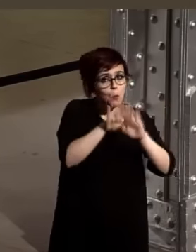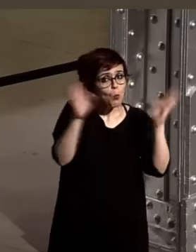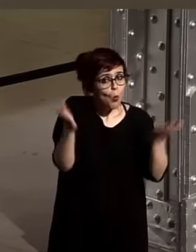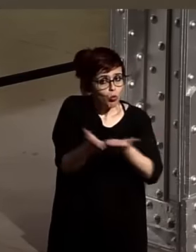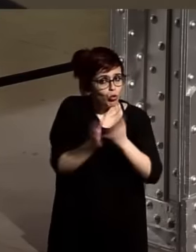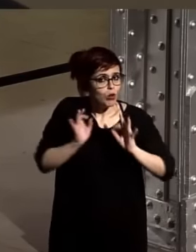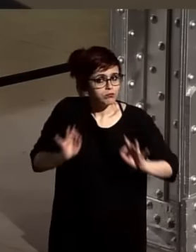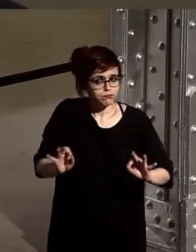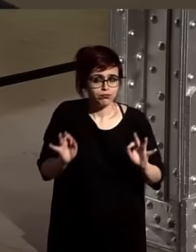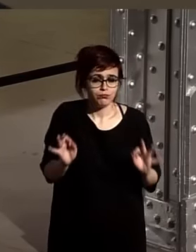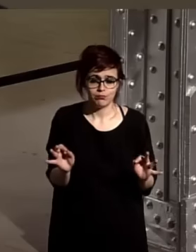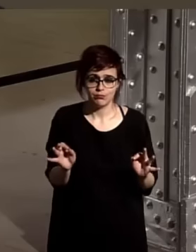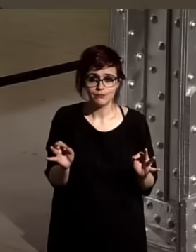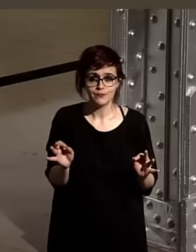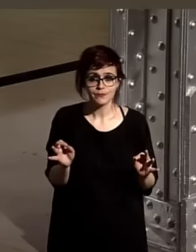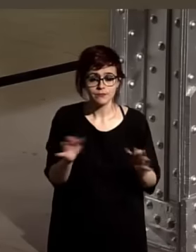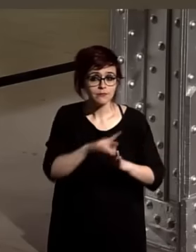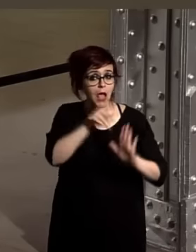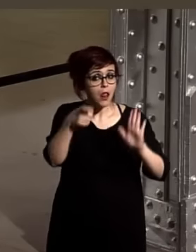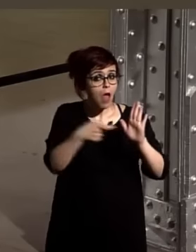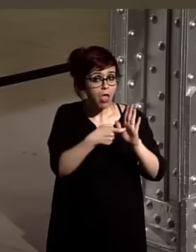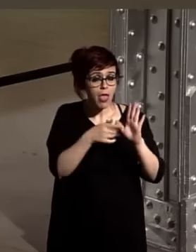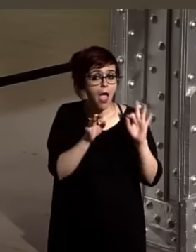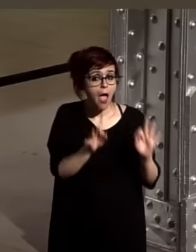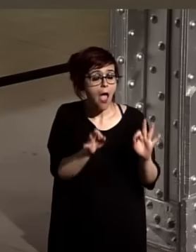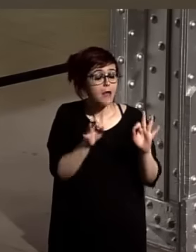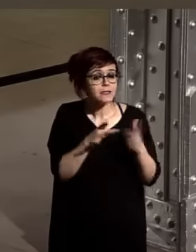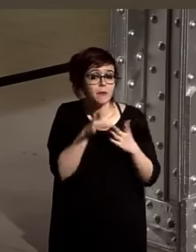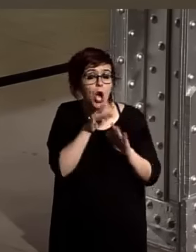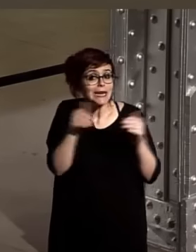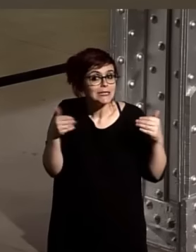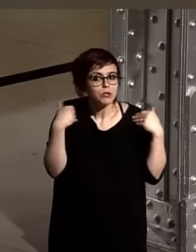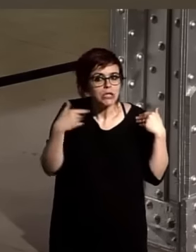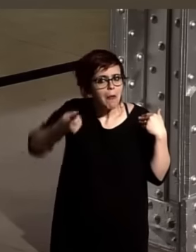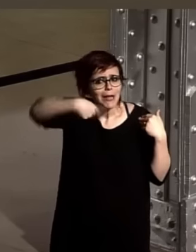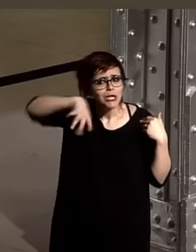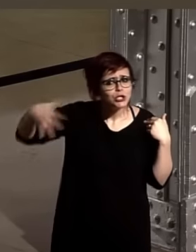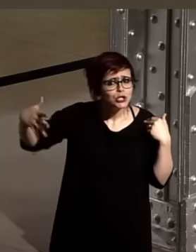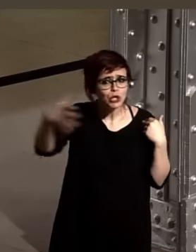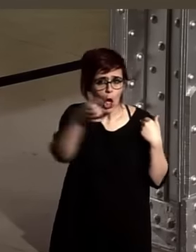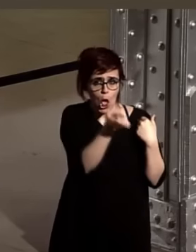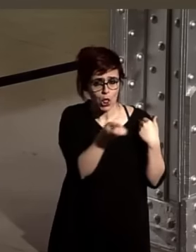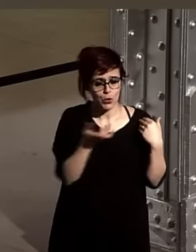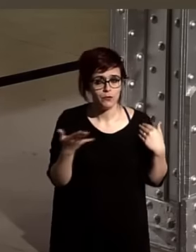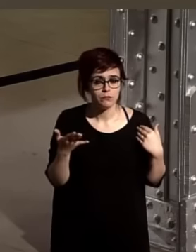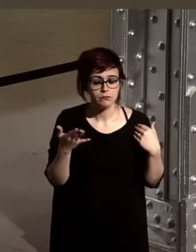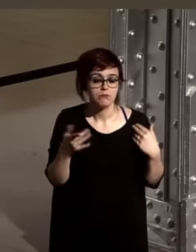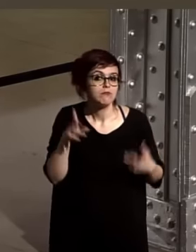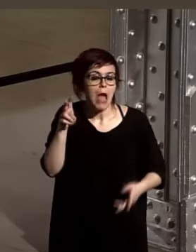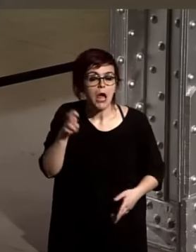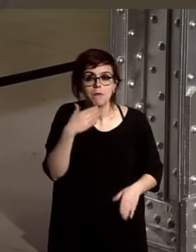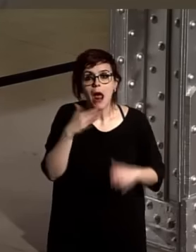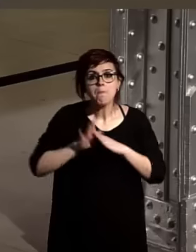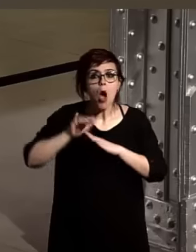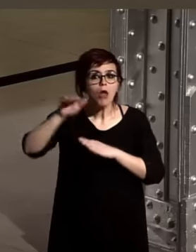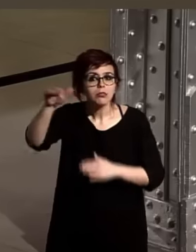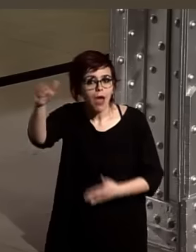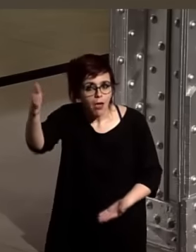eh Y entonces se trata de escribir es leyes las que son responsables de lo de las cosas que pasan y eso vale tanto para las